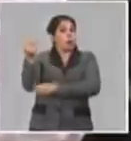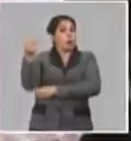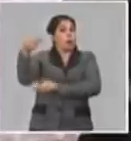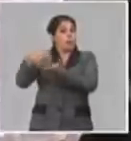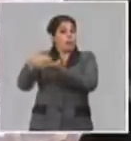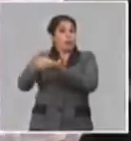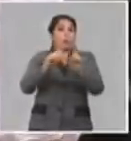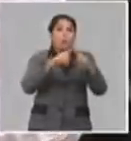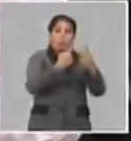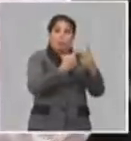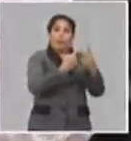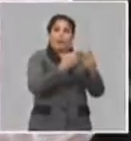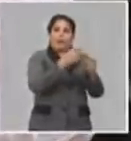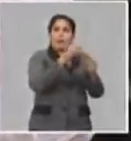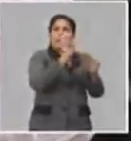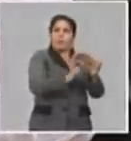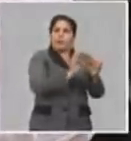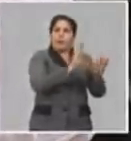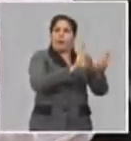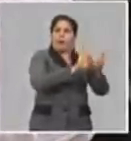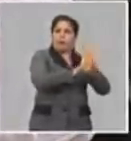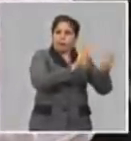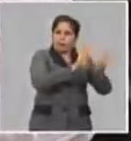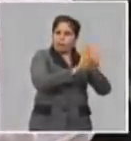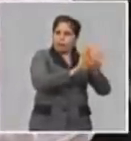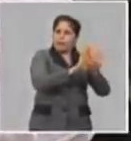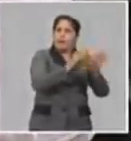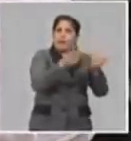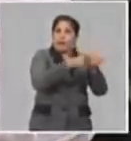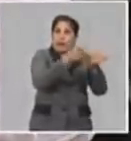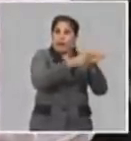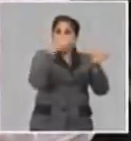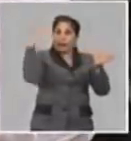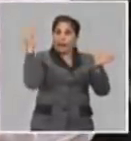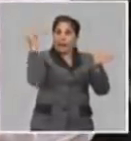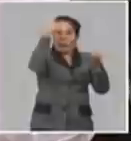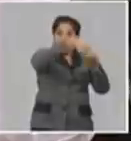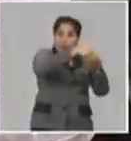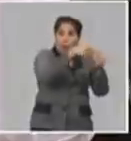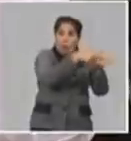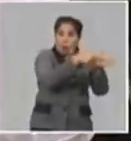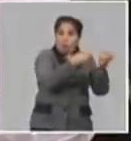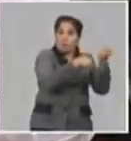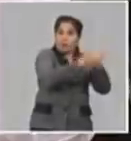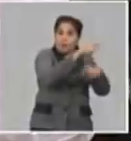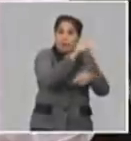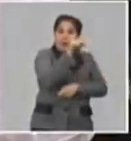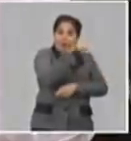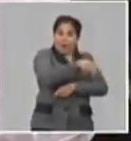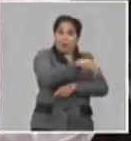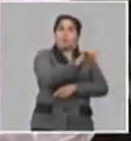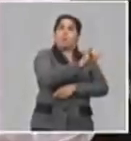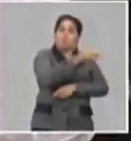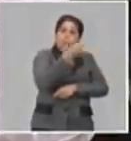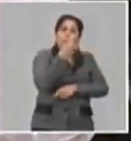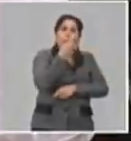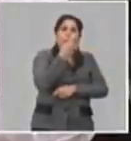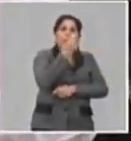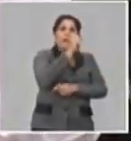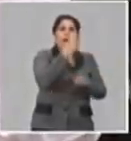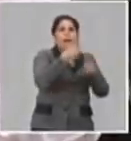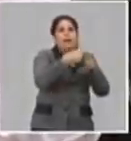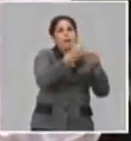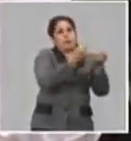este caso, sí, vamos a tener siempre en cuenta los precios de la región, pero partiendo del comportamiento que